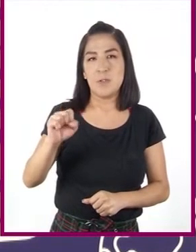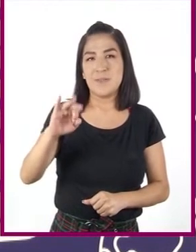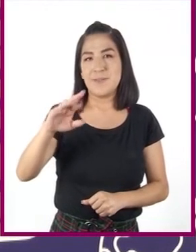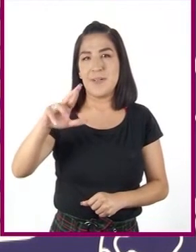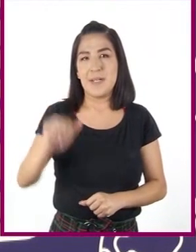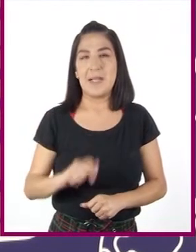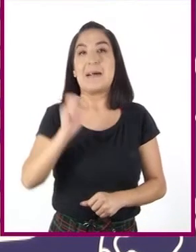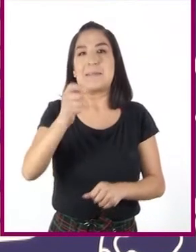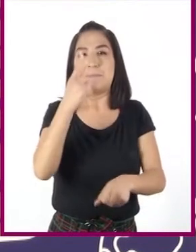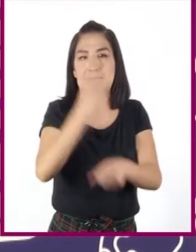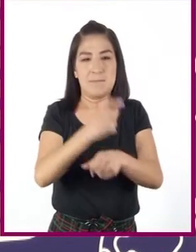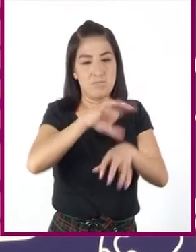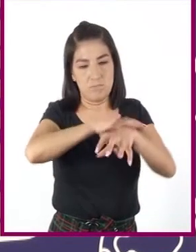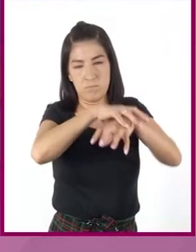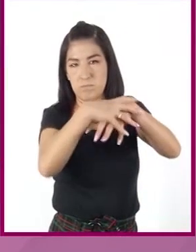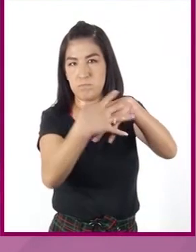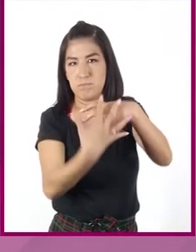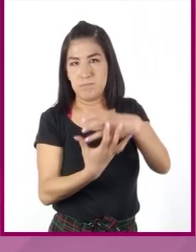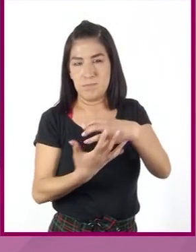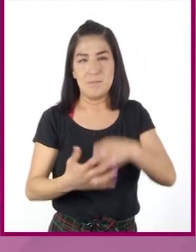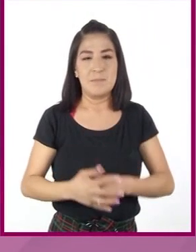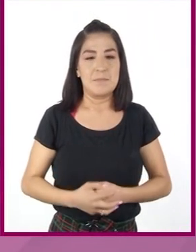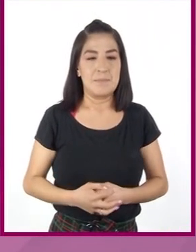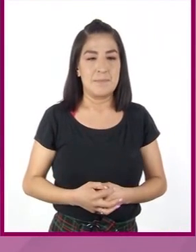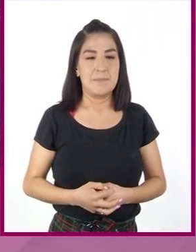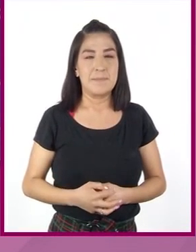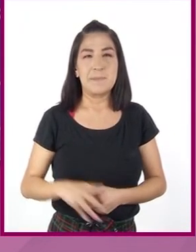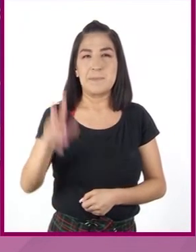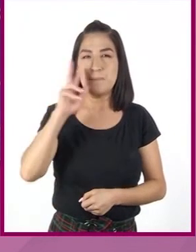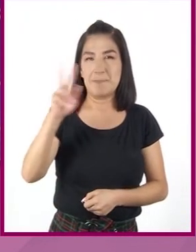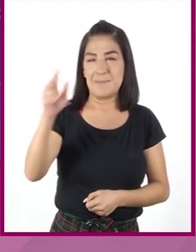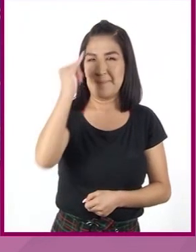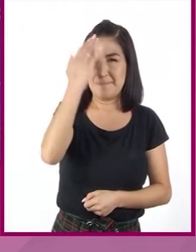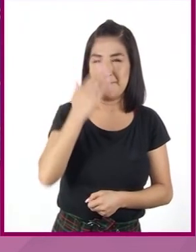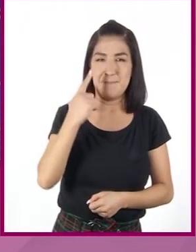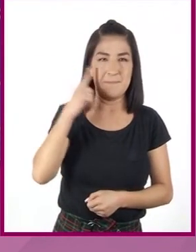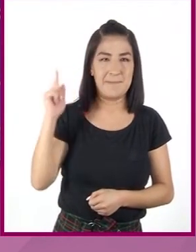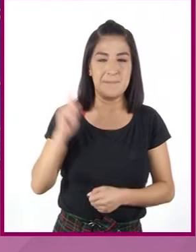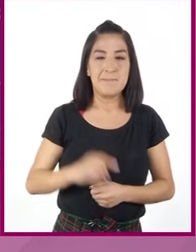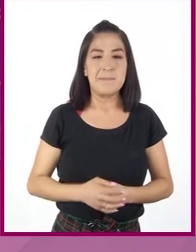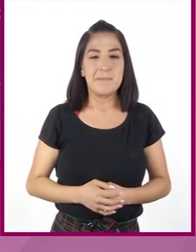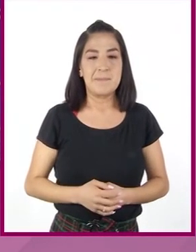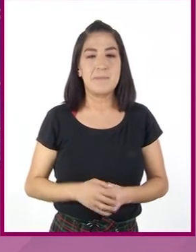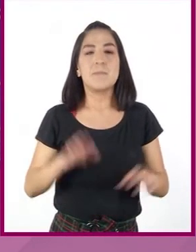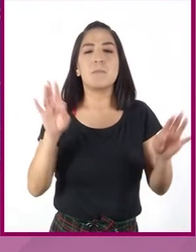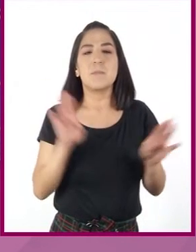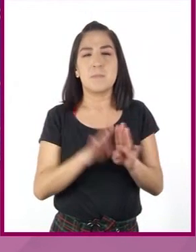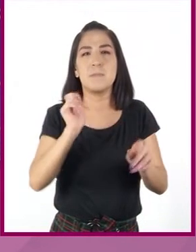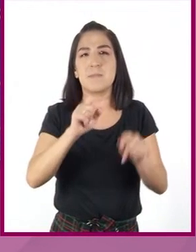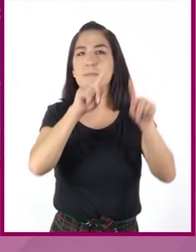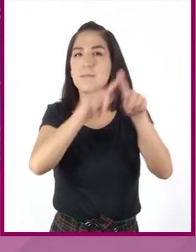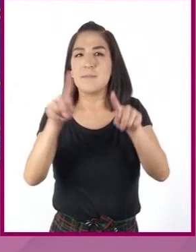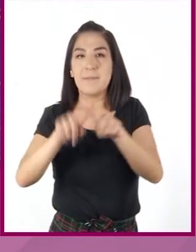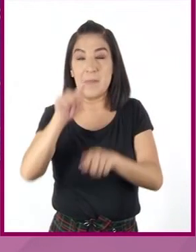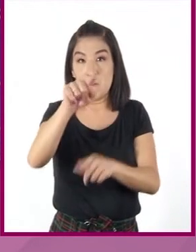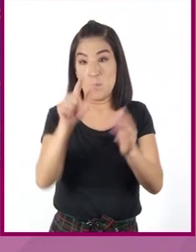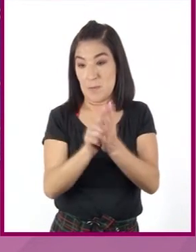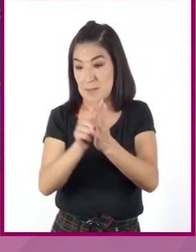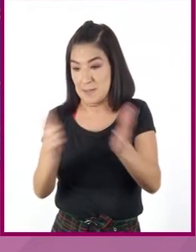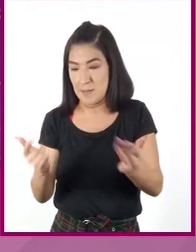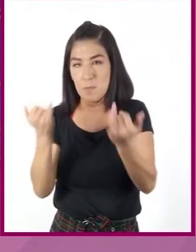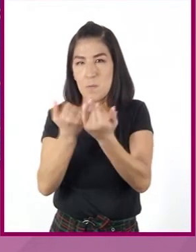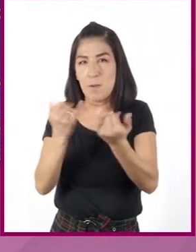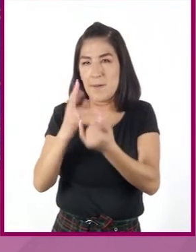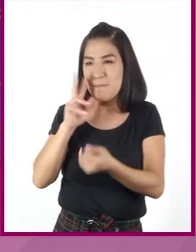la primera capa de la atmósfera. Observen la imagen e identifiquen en el libro de texto